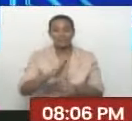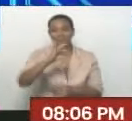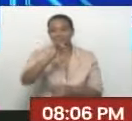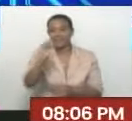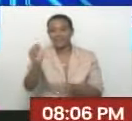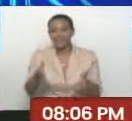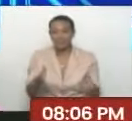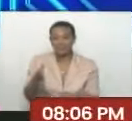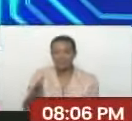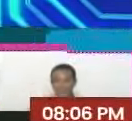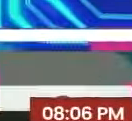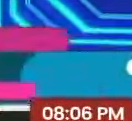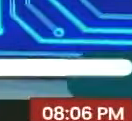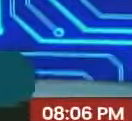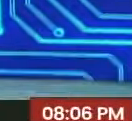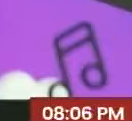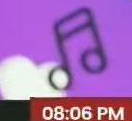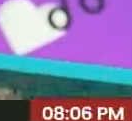Cira. Adelante, Yania.